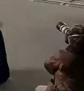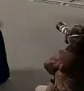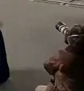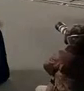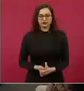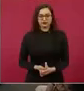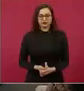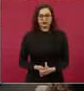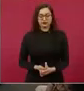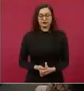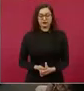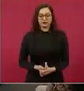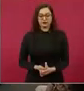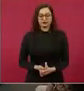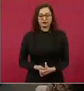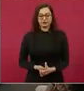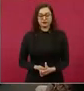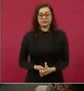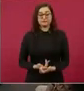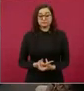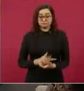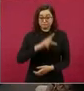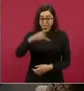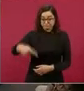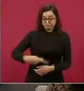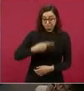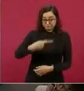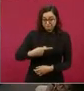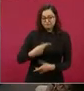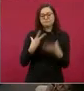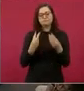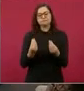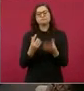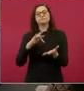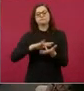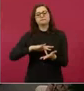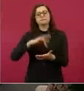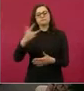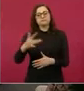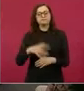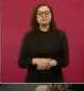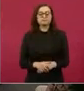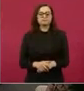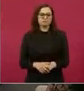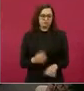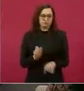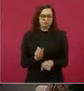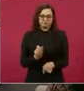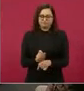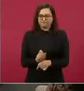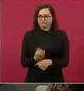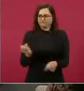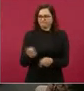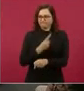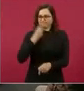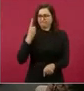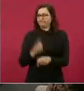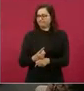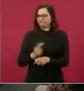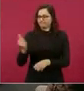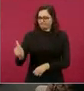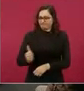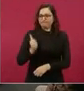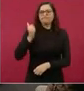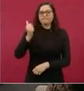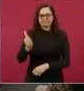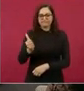Muchas gracias por la pregunta y aprovechando la oportunidad quiere señalar que él está muy impresionado con la